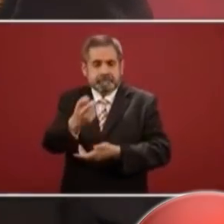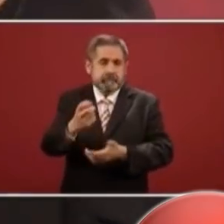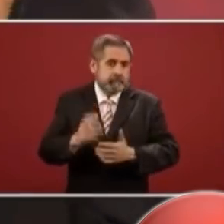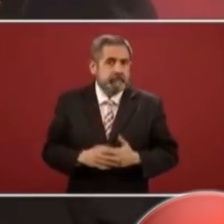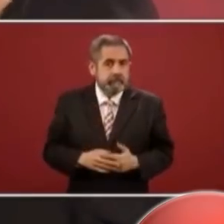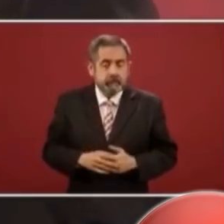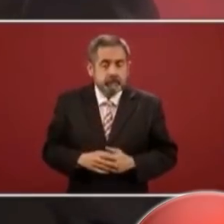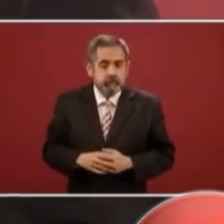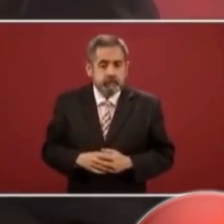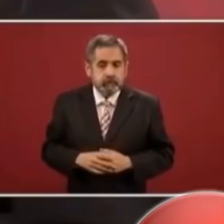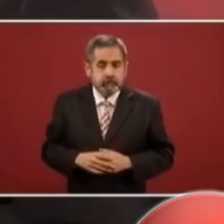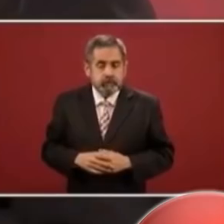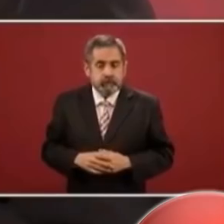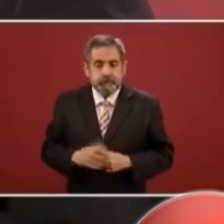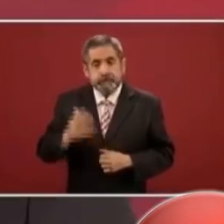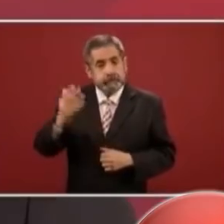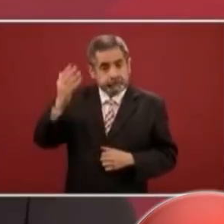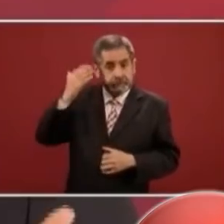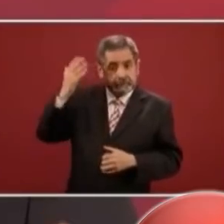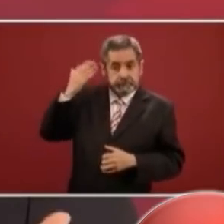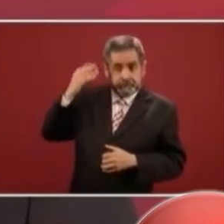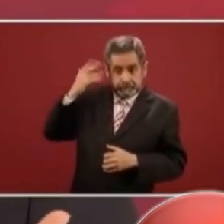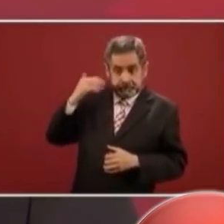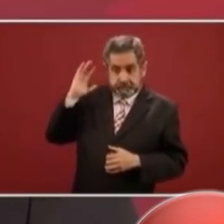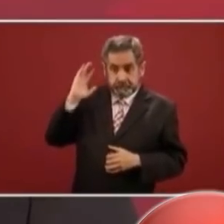Antes la gente